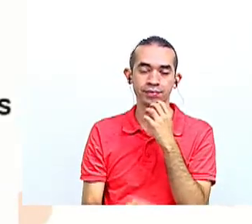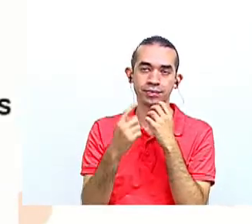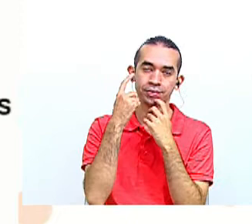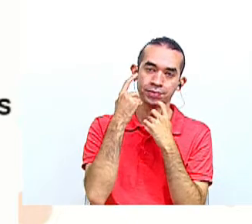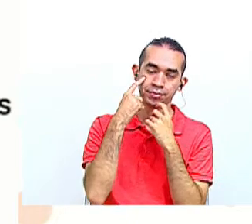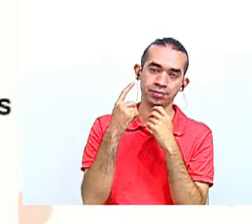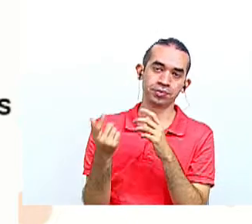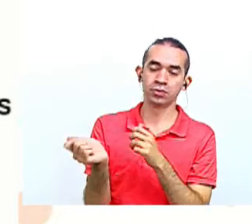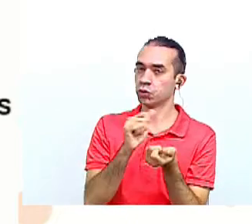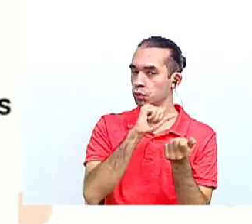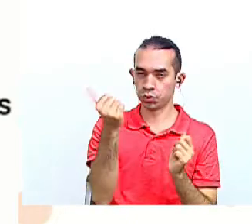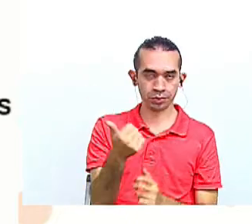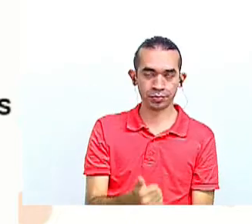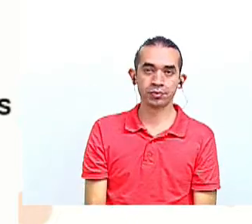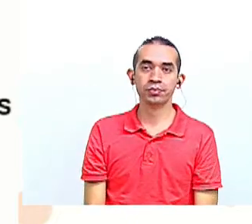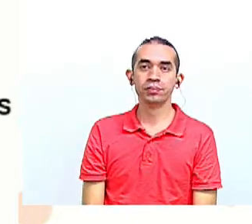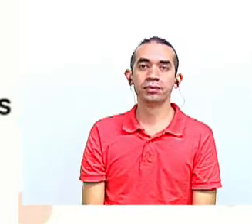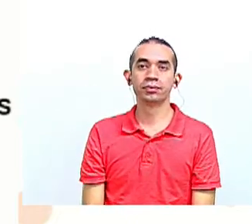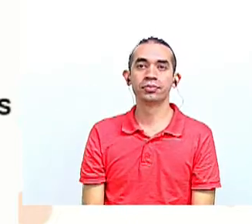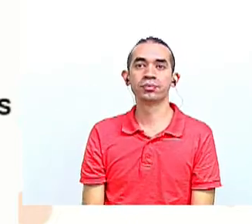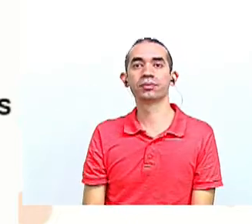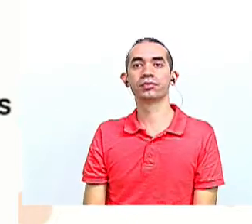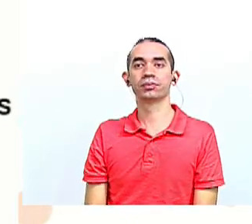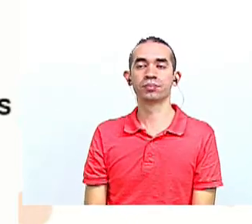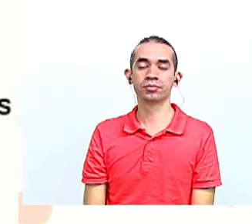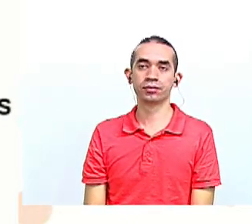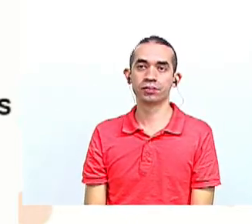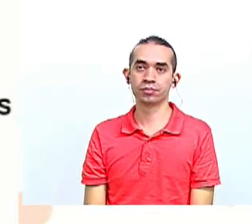Observemos ahora. Entonces,